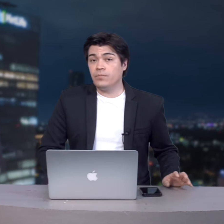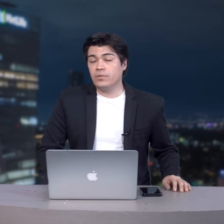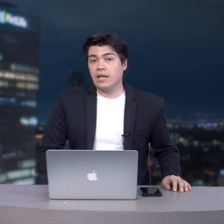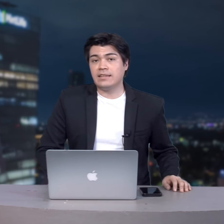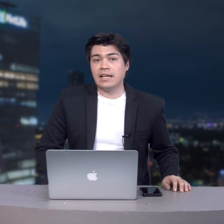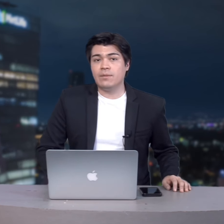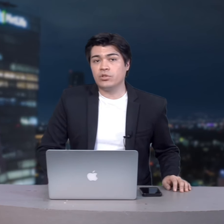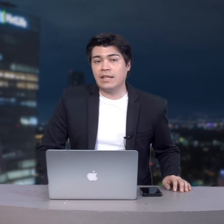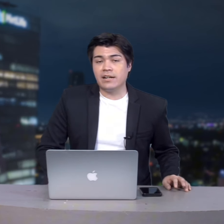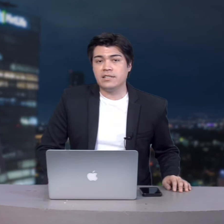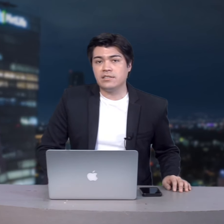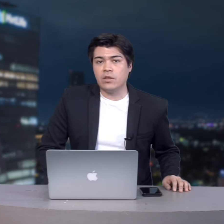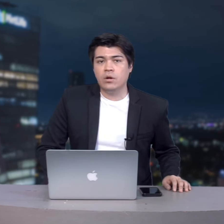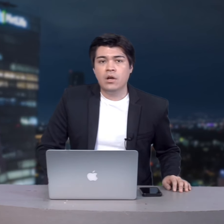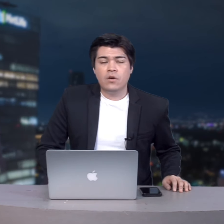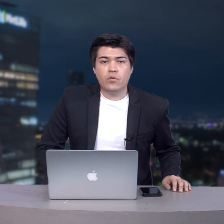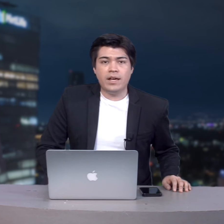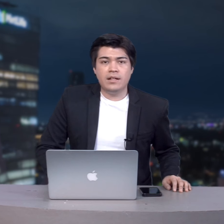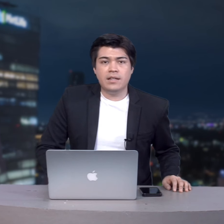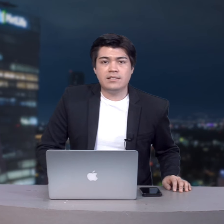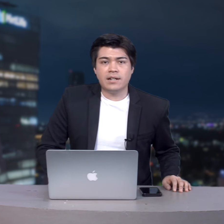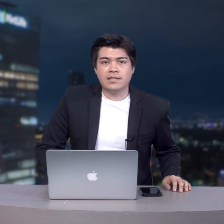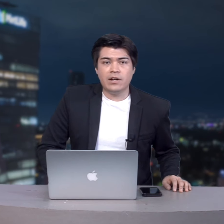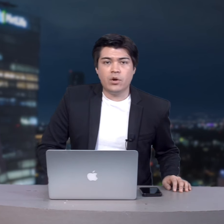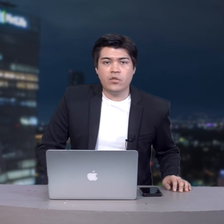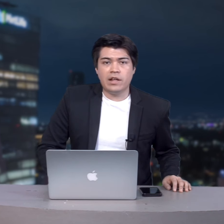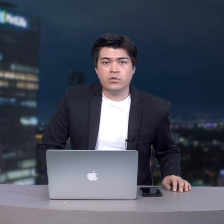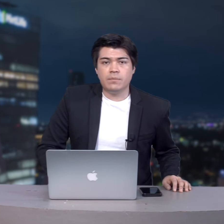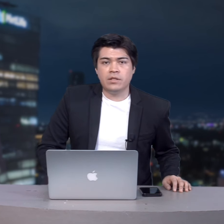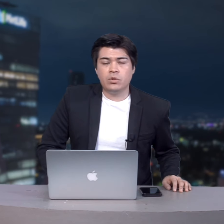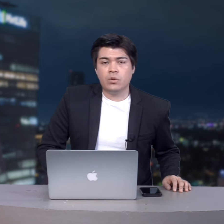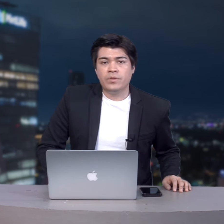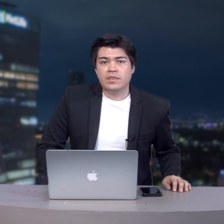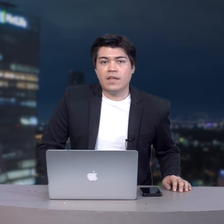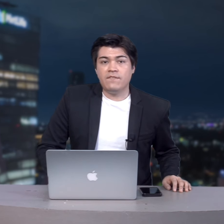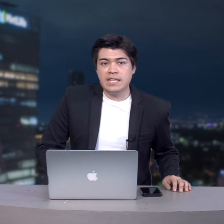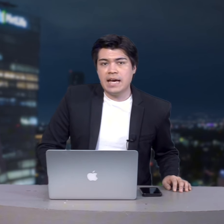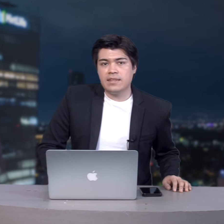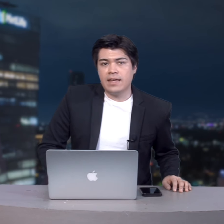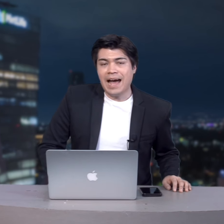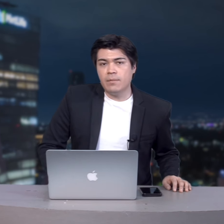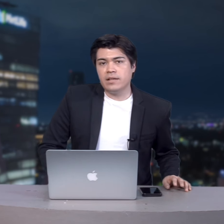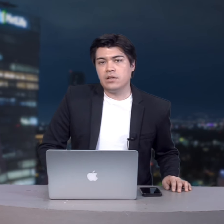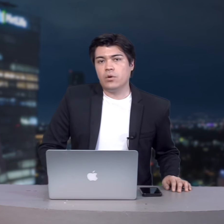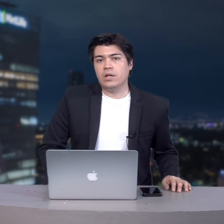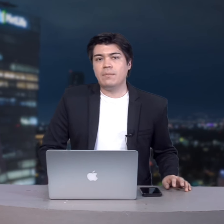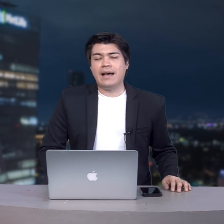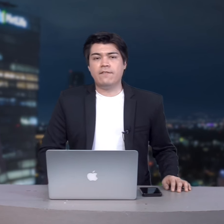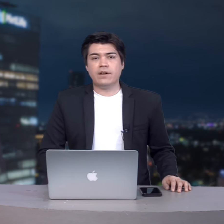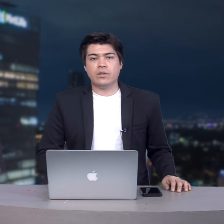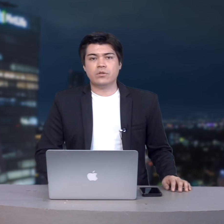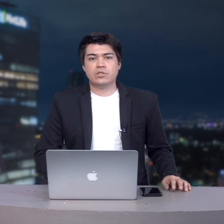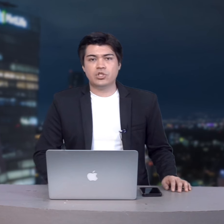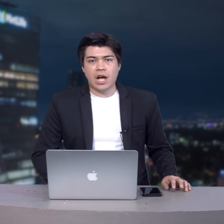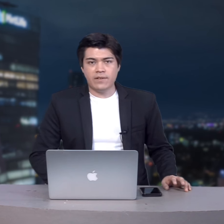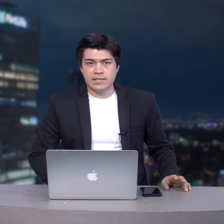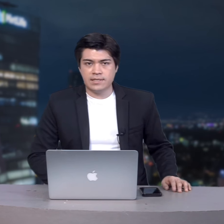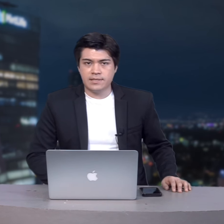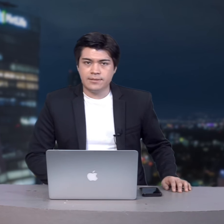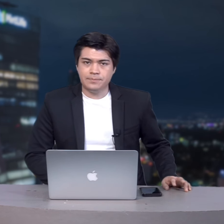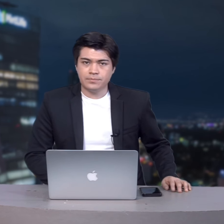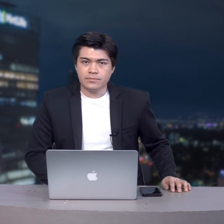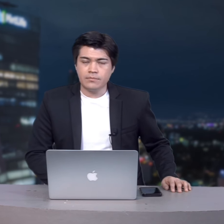segundo ataque mortal registrado fue el del secretario de ayuntamiento de Villa de Álvarez en Colima Alfredo